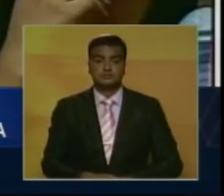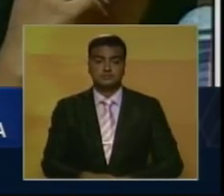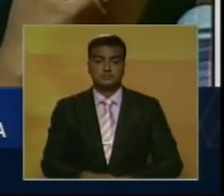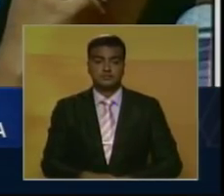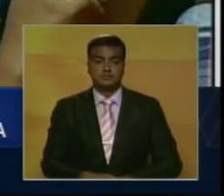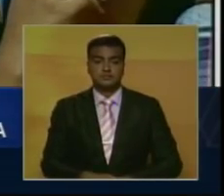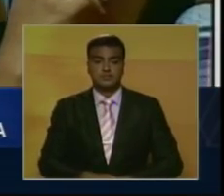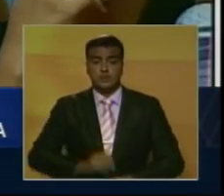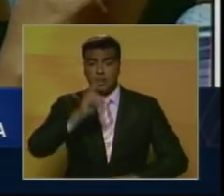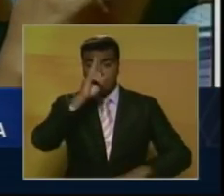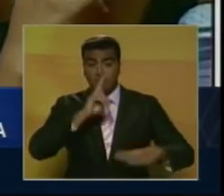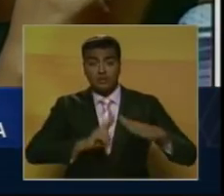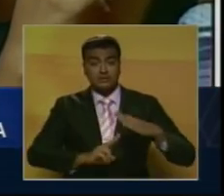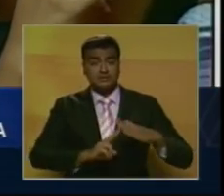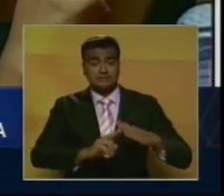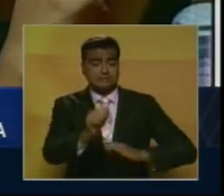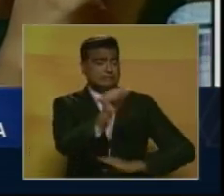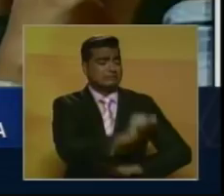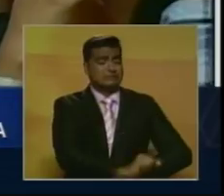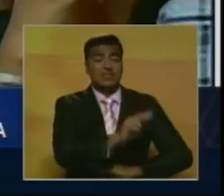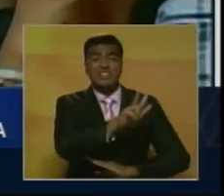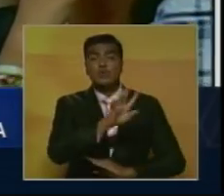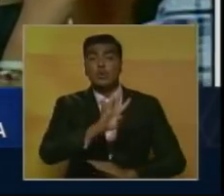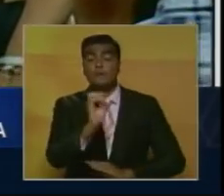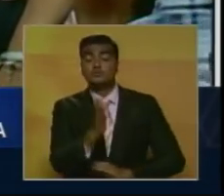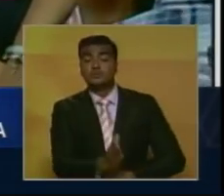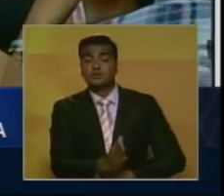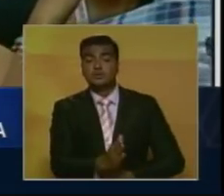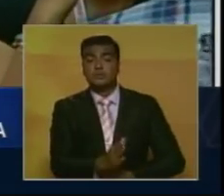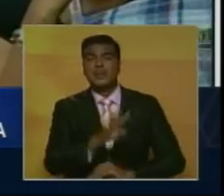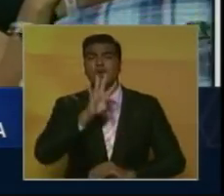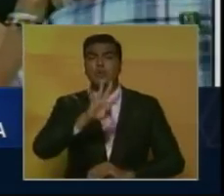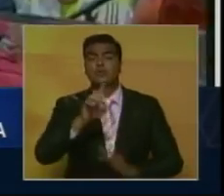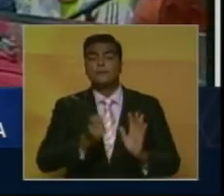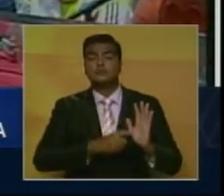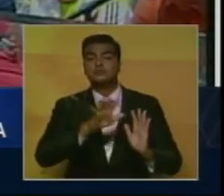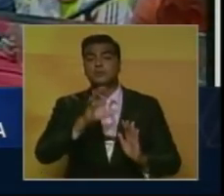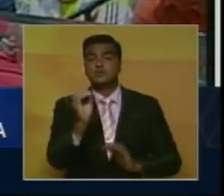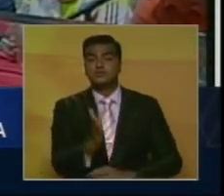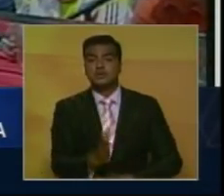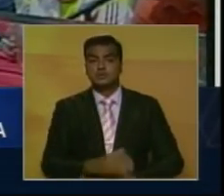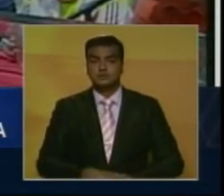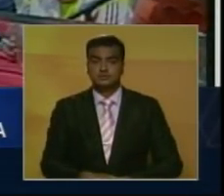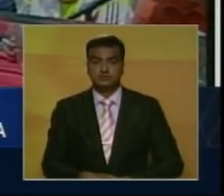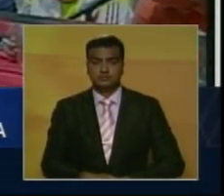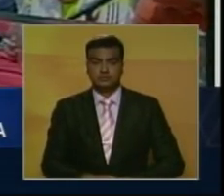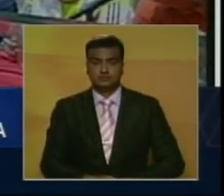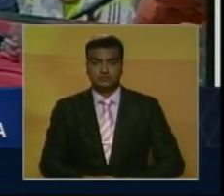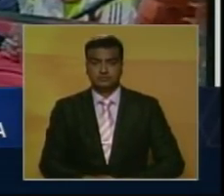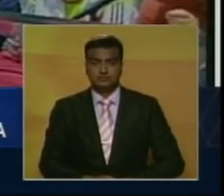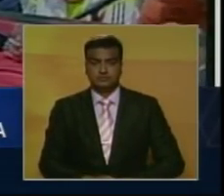Bajó la pobreza extrema, la miseria, del 34% al 4.5%.